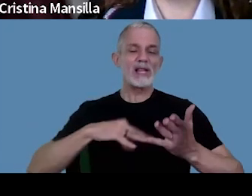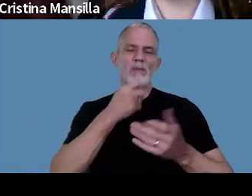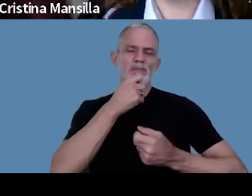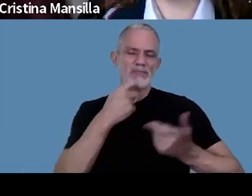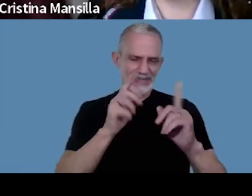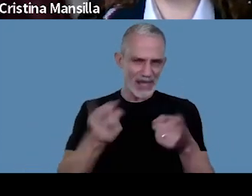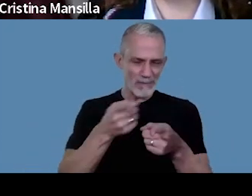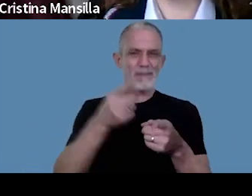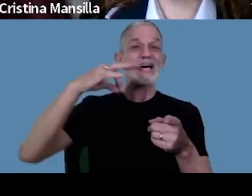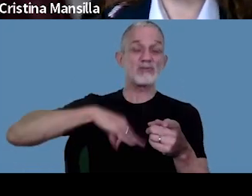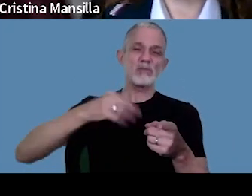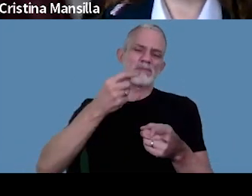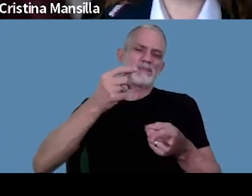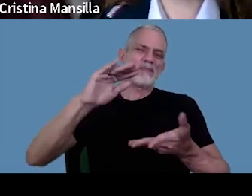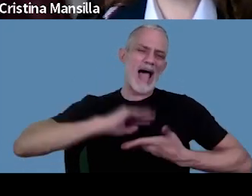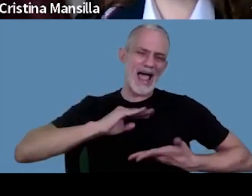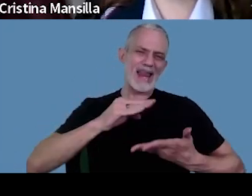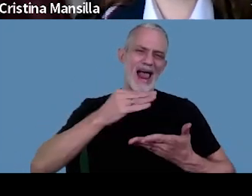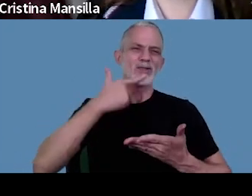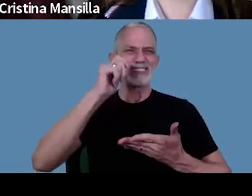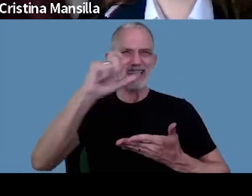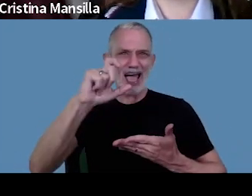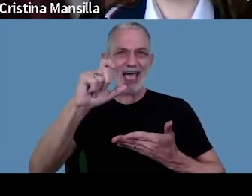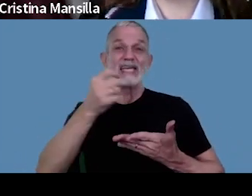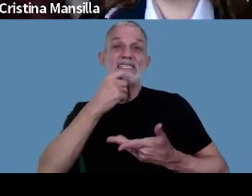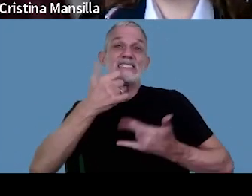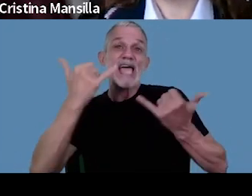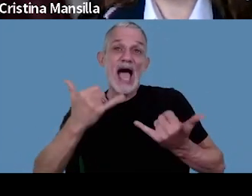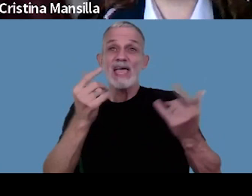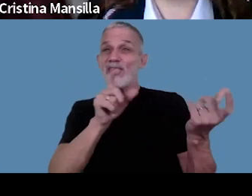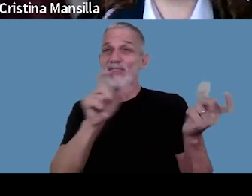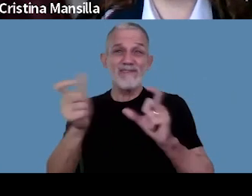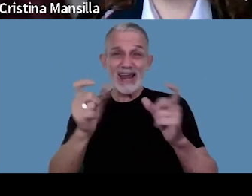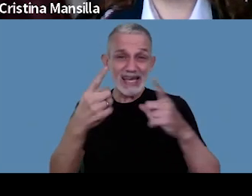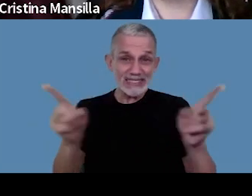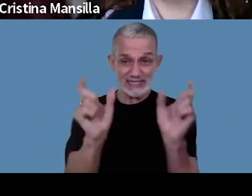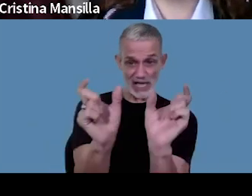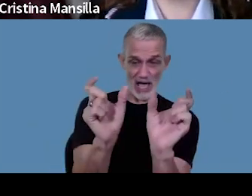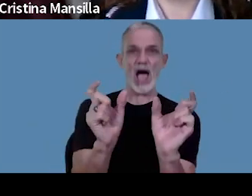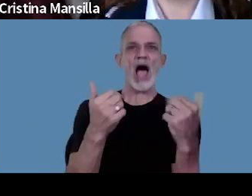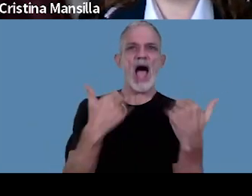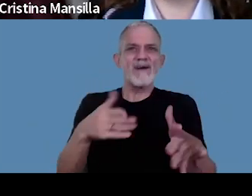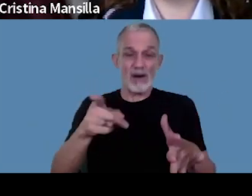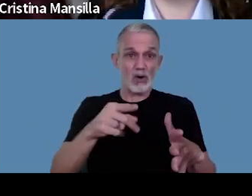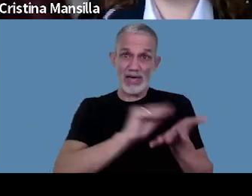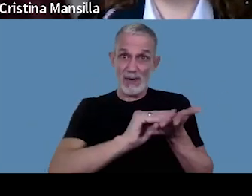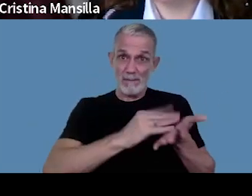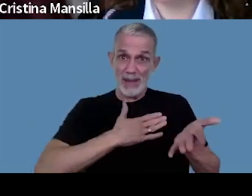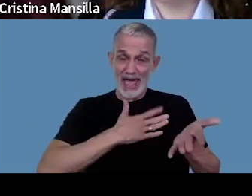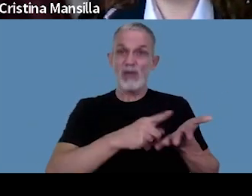los sueldos anuales complementarios, y en caso de haber diferencias a favor de los empleados,